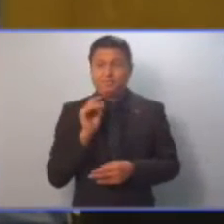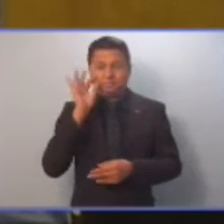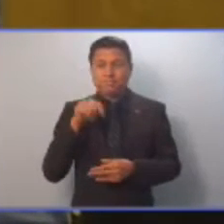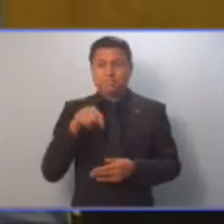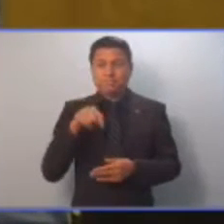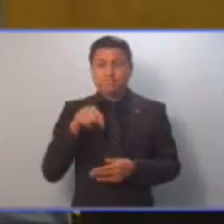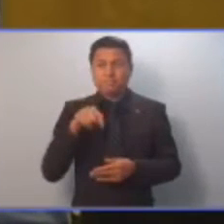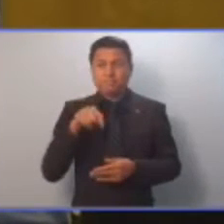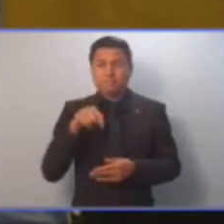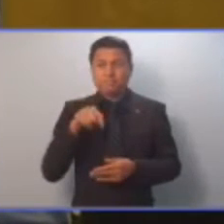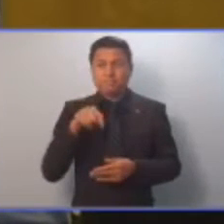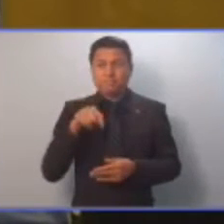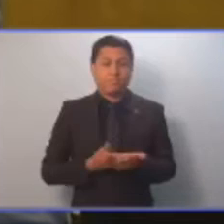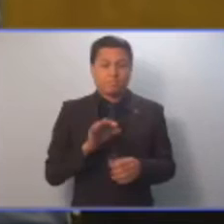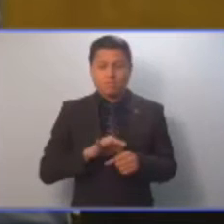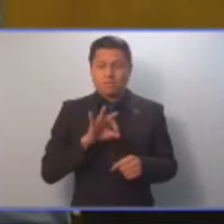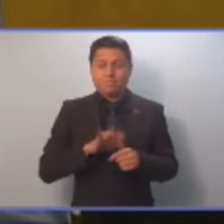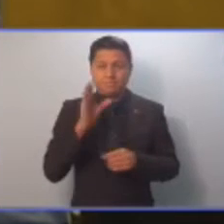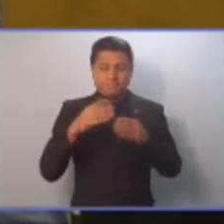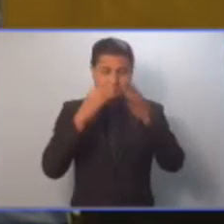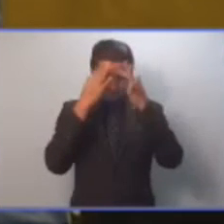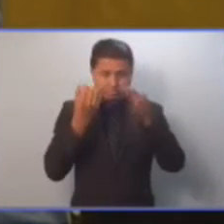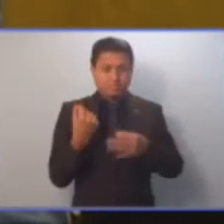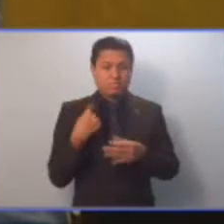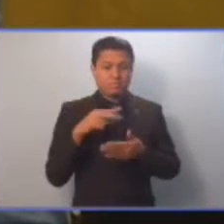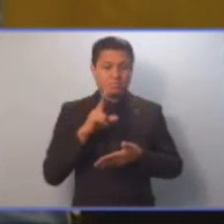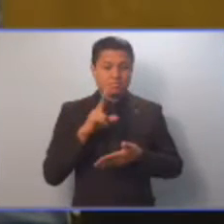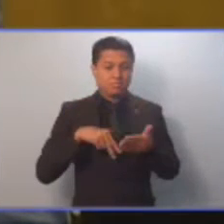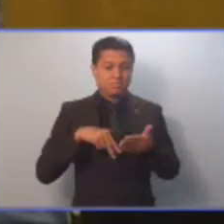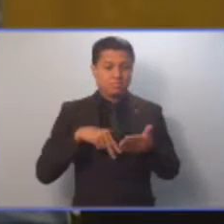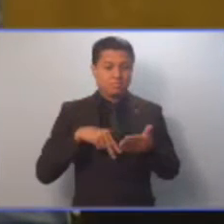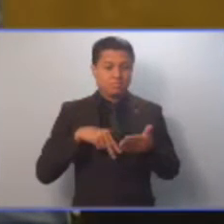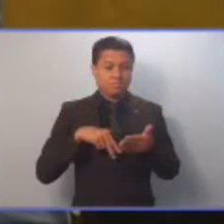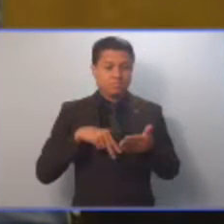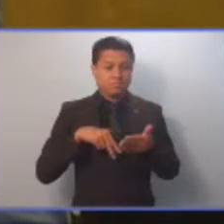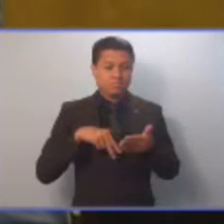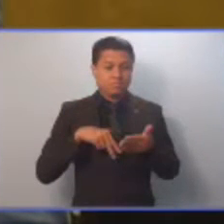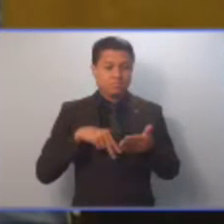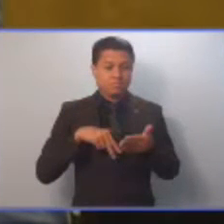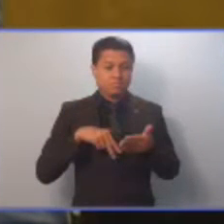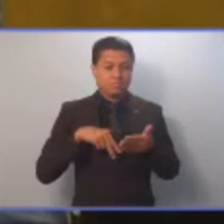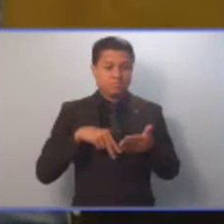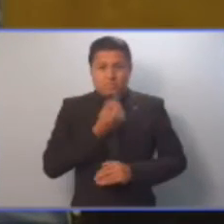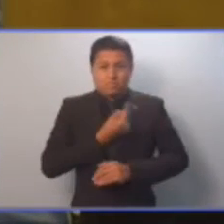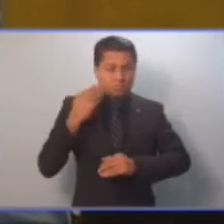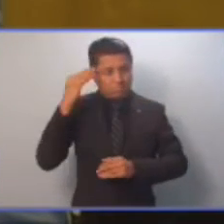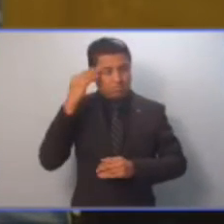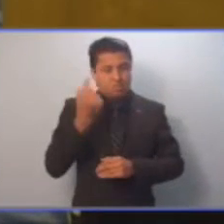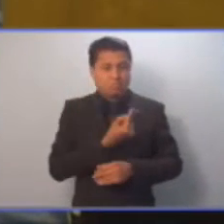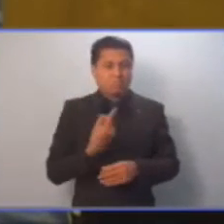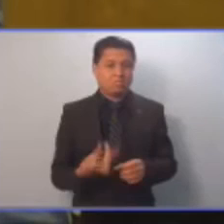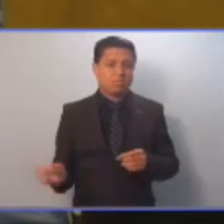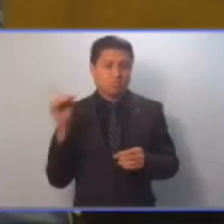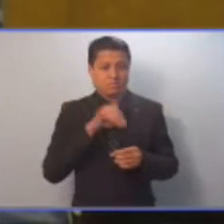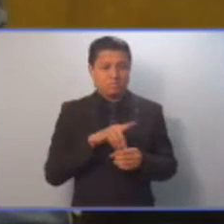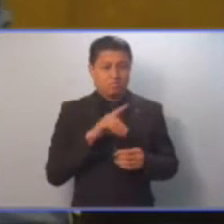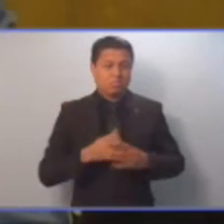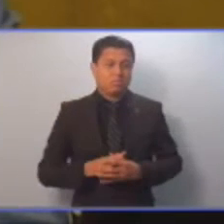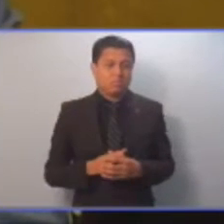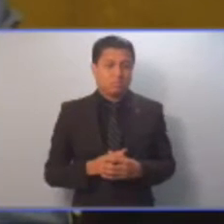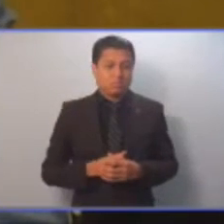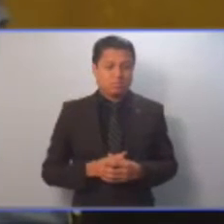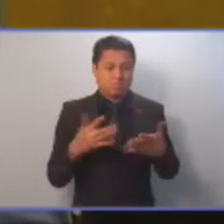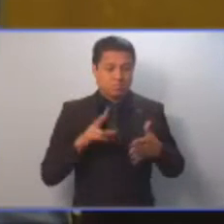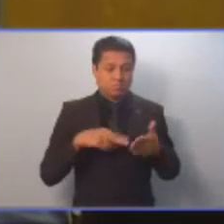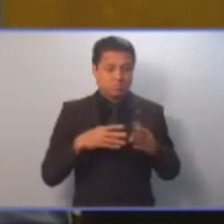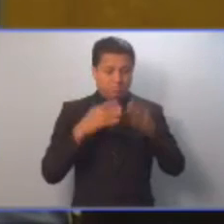someto a consideración el dictamen leído de la Comisión de la Familia, Niñez, Adolescencia, Adulto Mayor y Personas con Discapacidad,